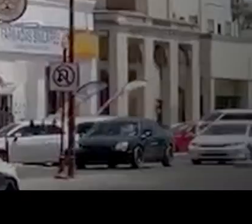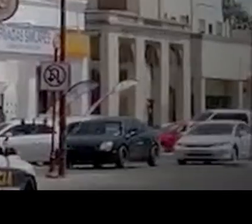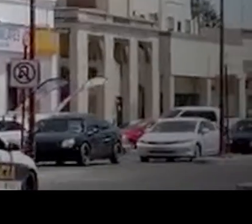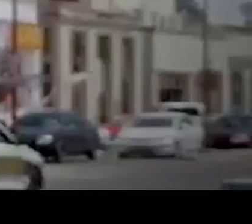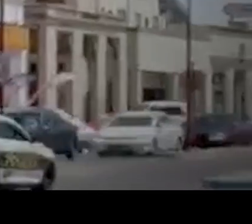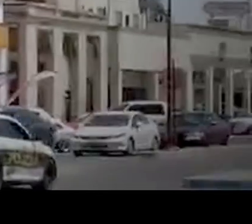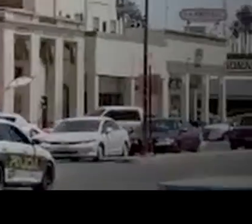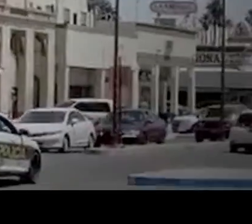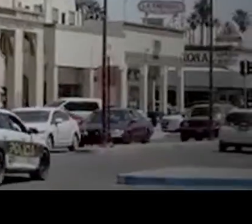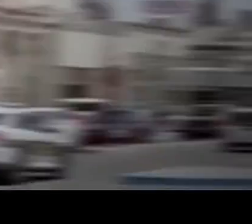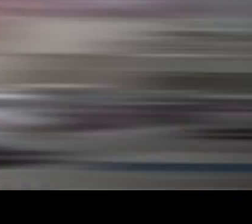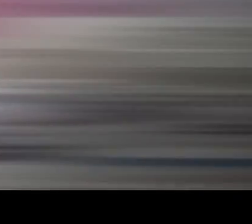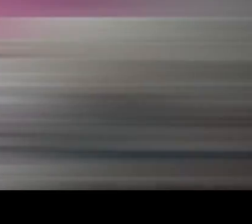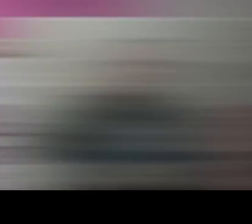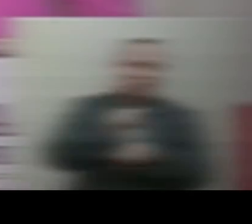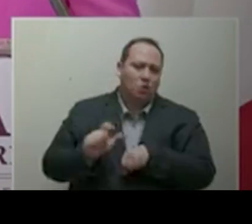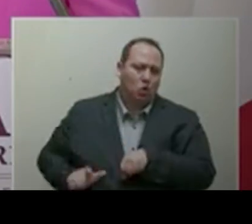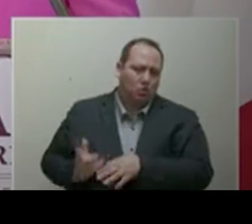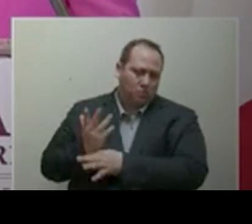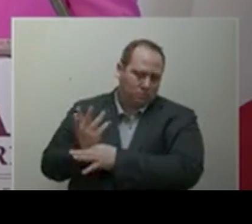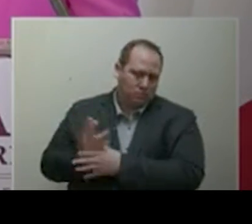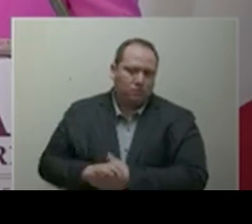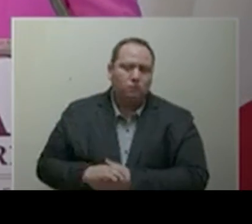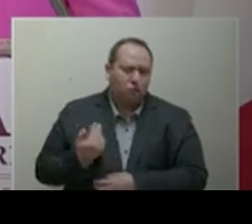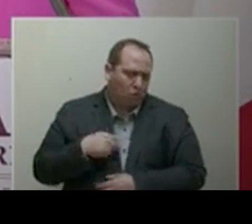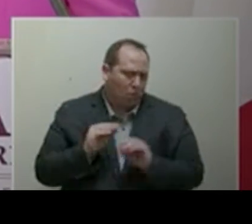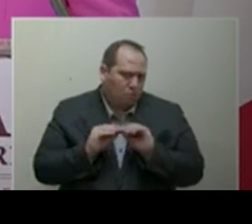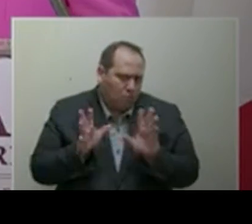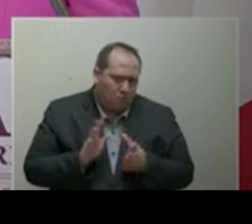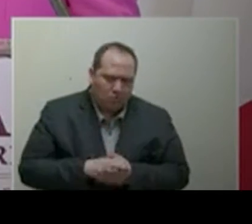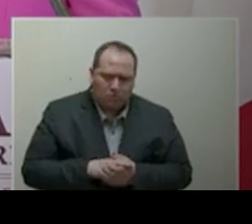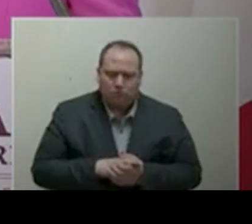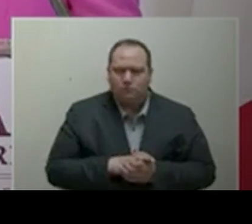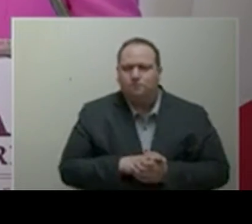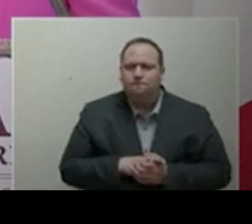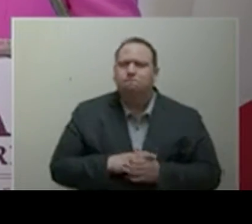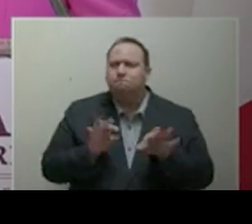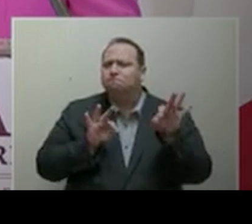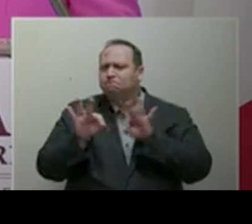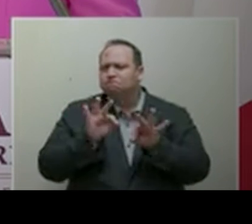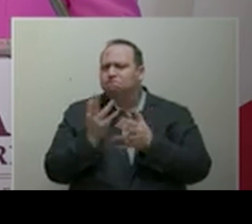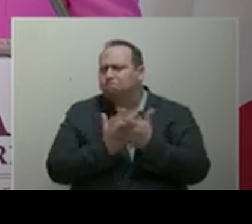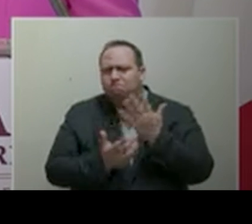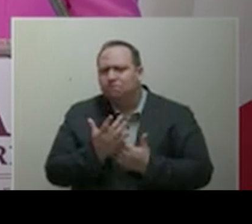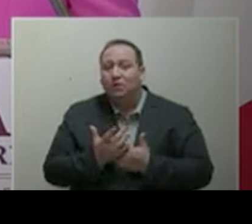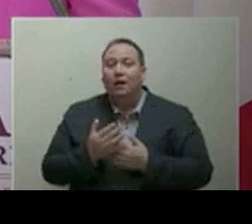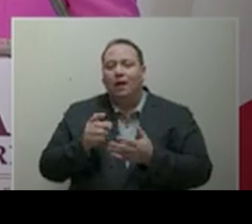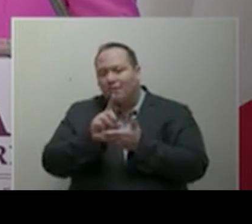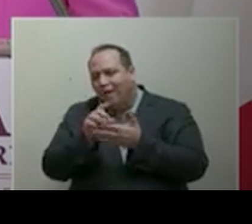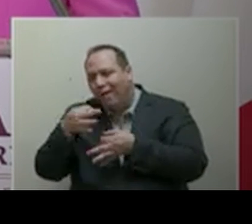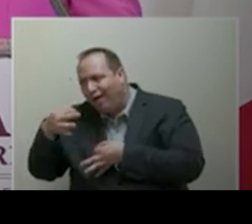la instalación de un casino. Bueno, nosotros claro que estamos trabajando en el tema de las adicciones,